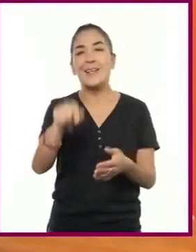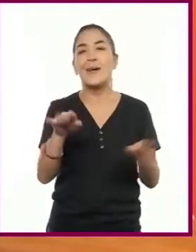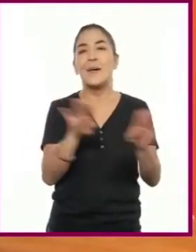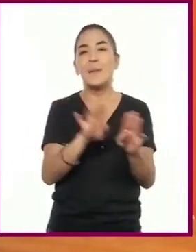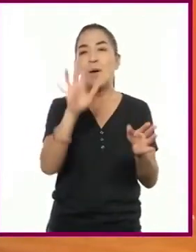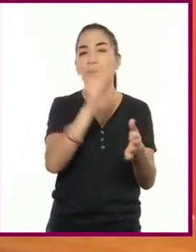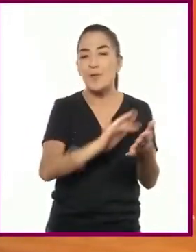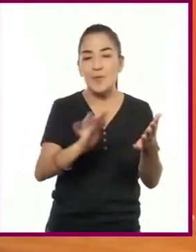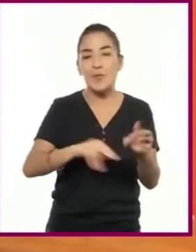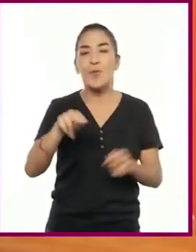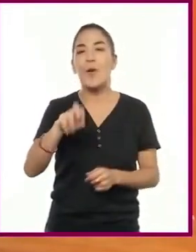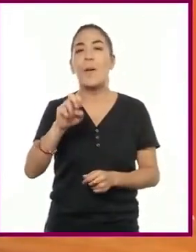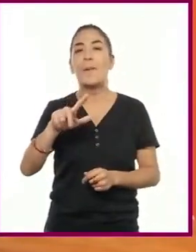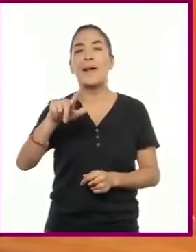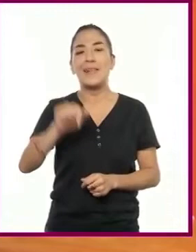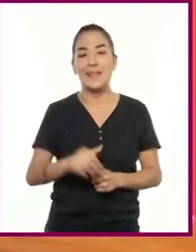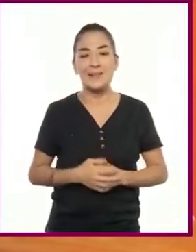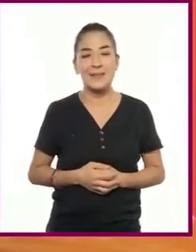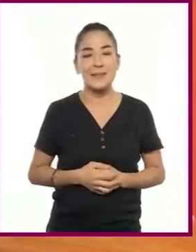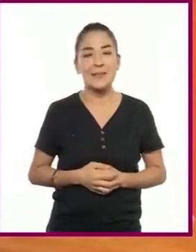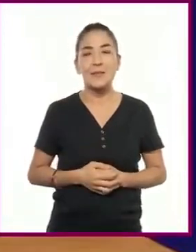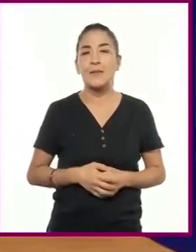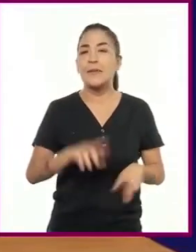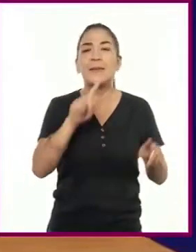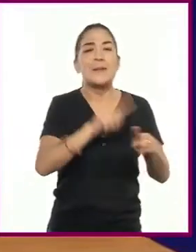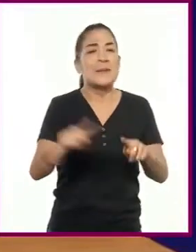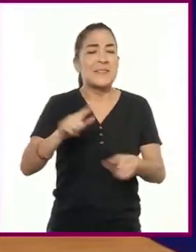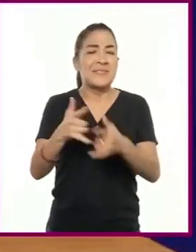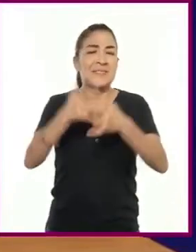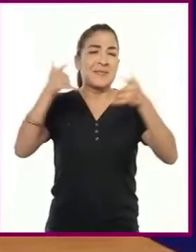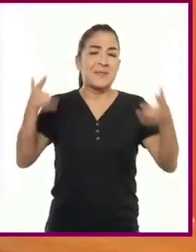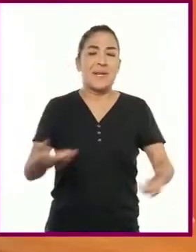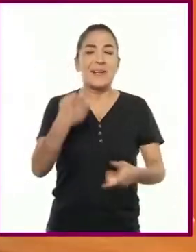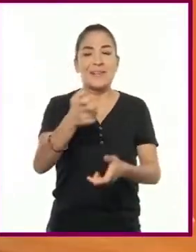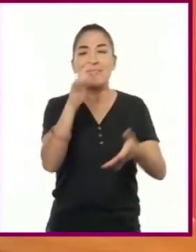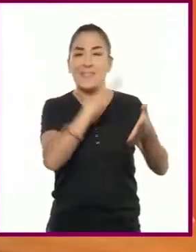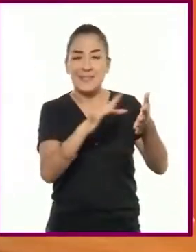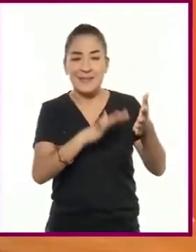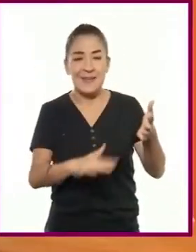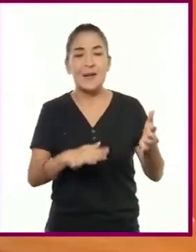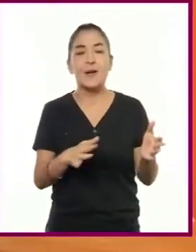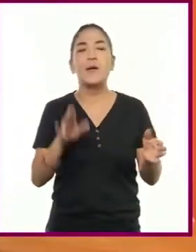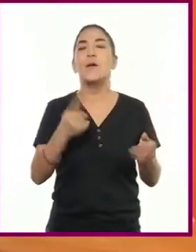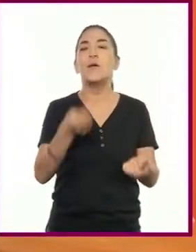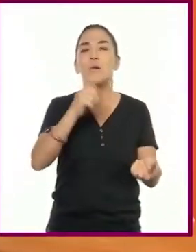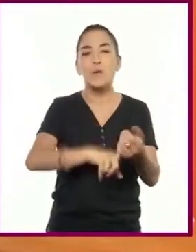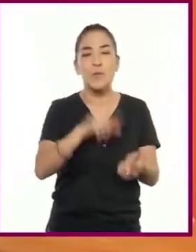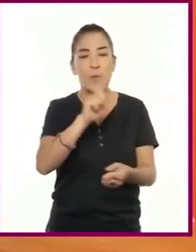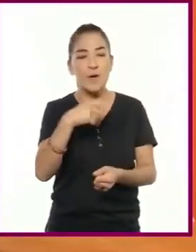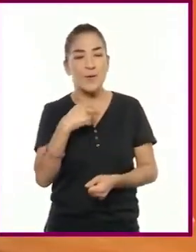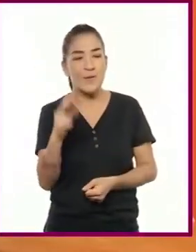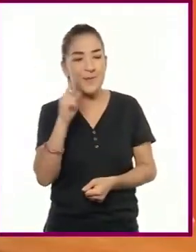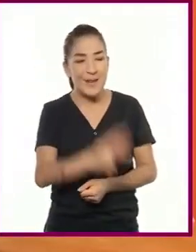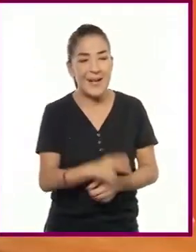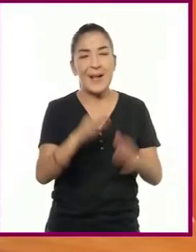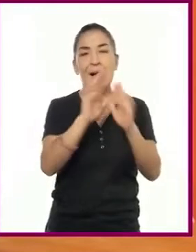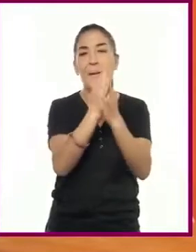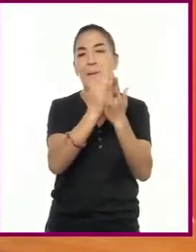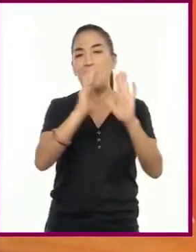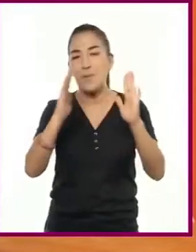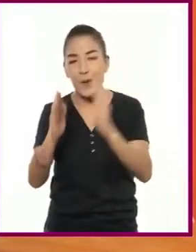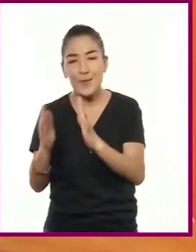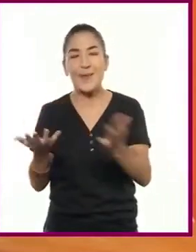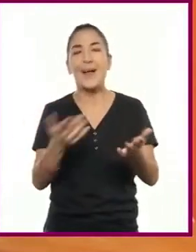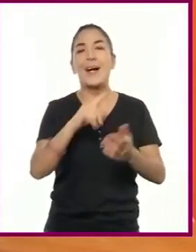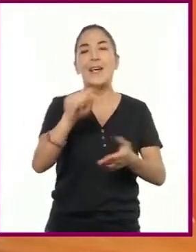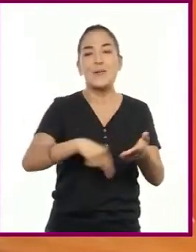tipos. Es más, de todos los momentos de la historia de la literatura. En cuanto me encuentro por ahí en alguna biblioteca o en